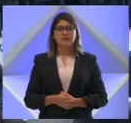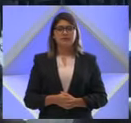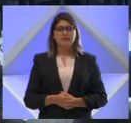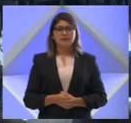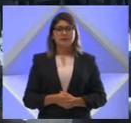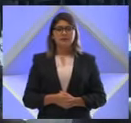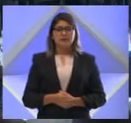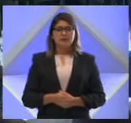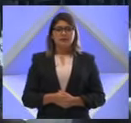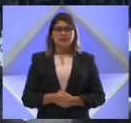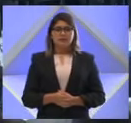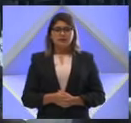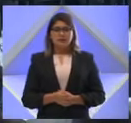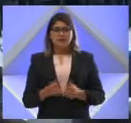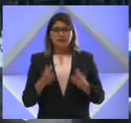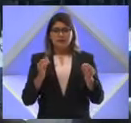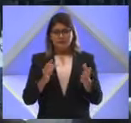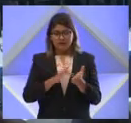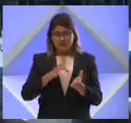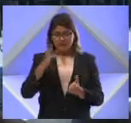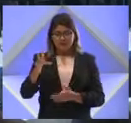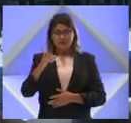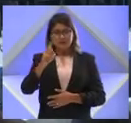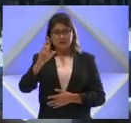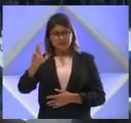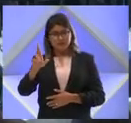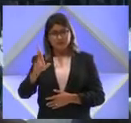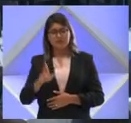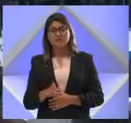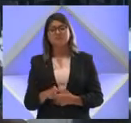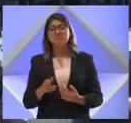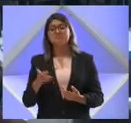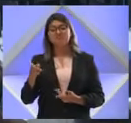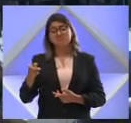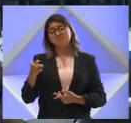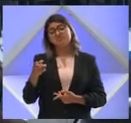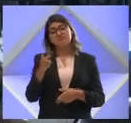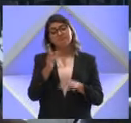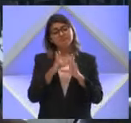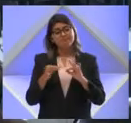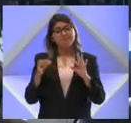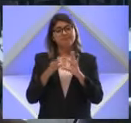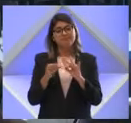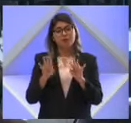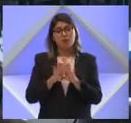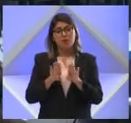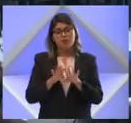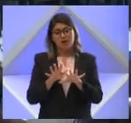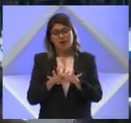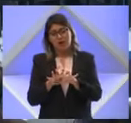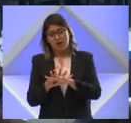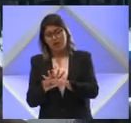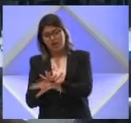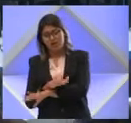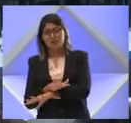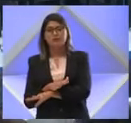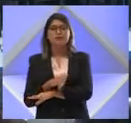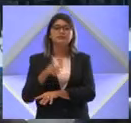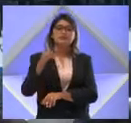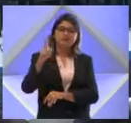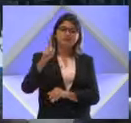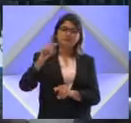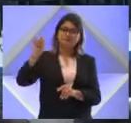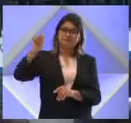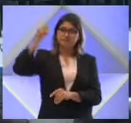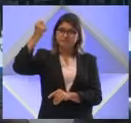muchas gracias doctor creo que ha sido un muy buen repaso de cómo ha venido evolucionando toda la tecnología satelital tal vez